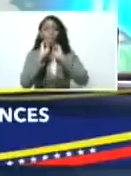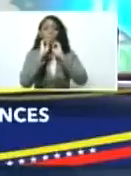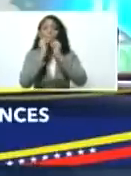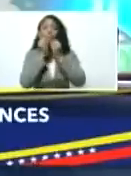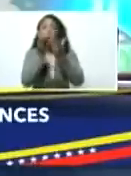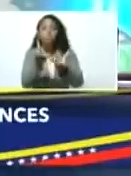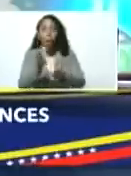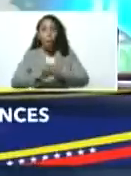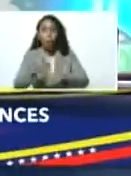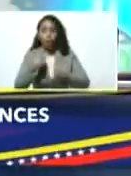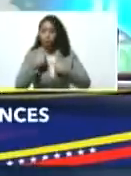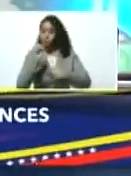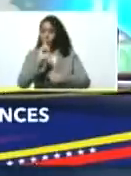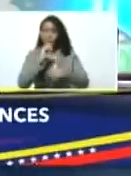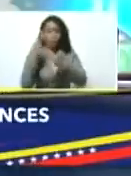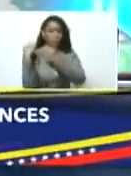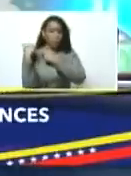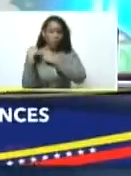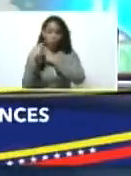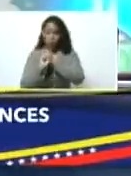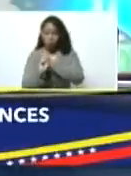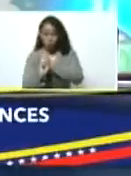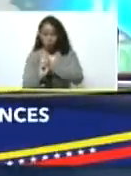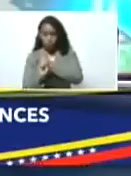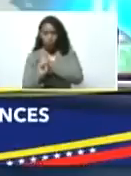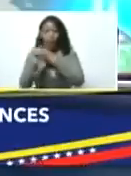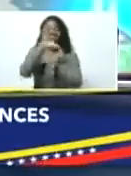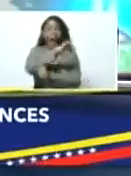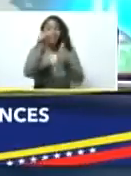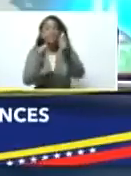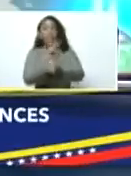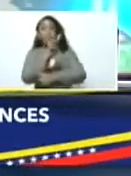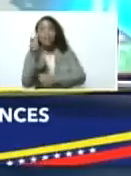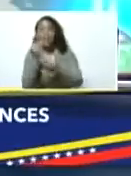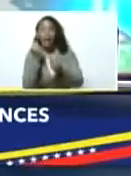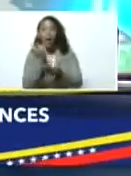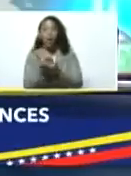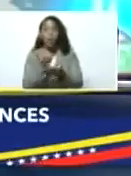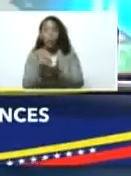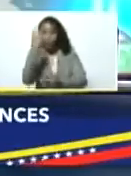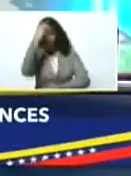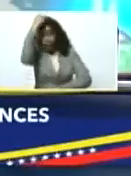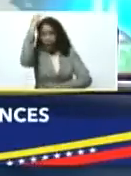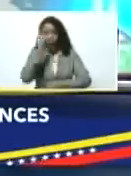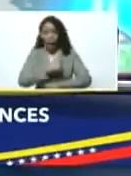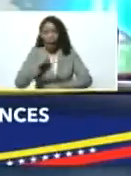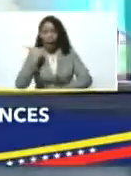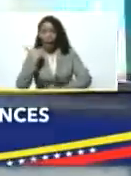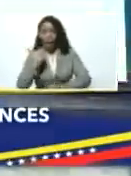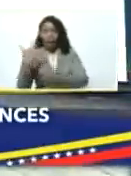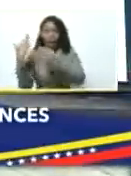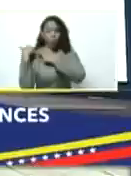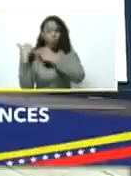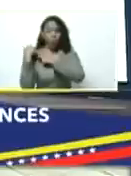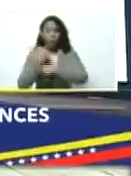porque no me corresponde. El vicepresidente de Economía, Tarek Al-Aissami, conoce muy